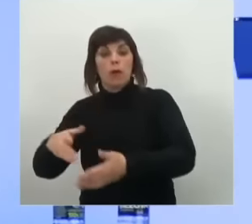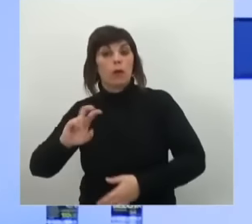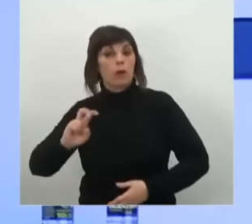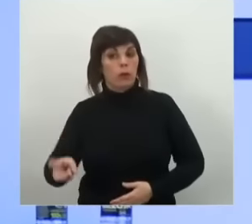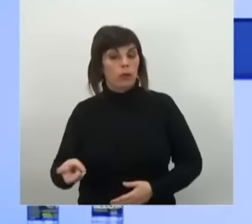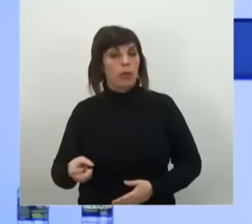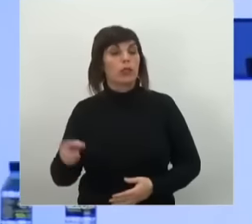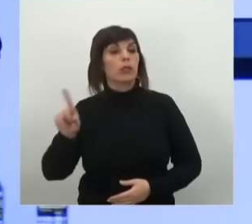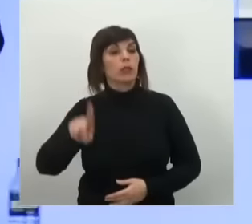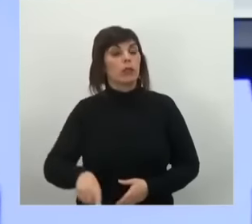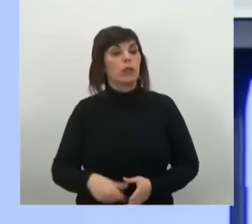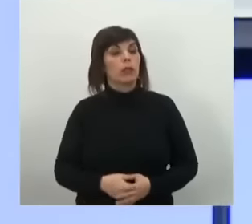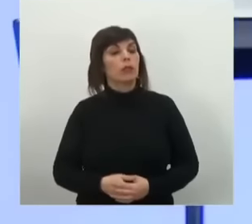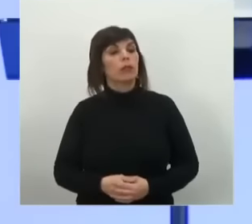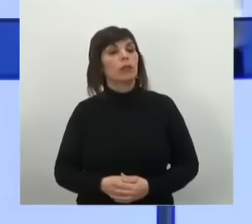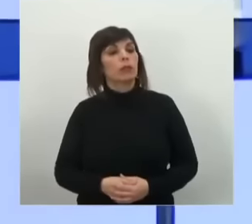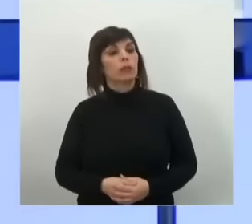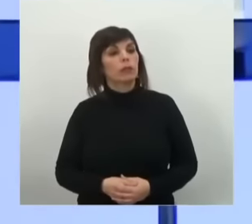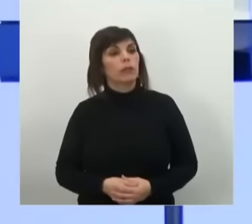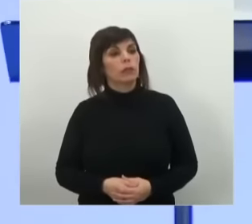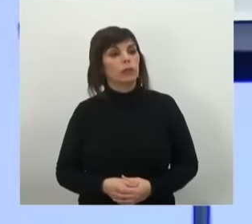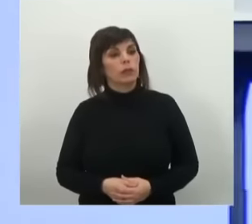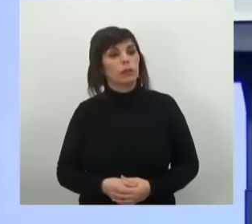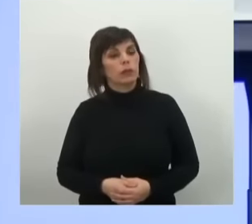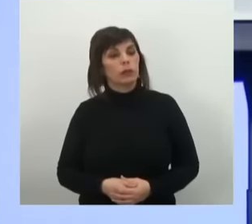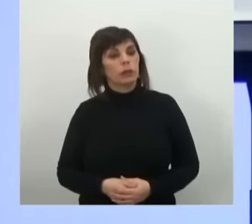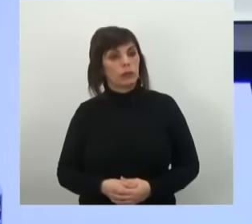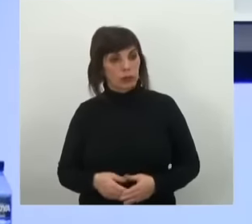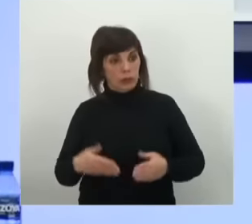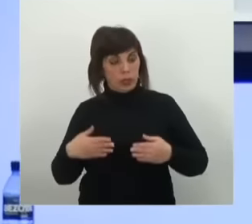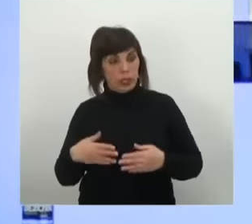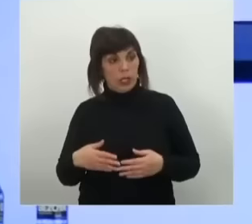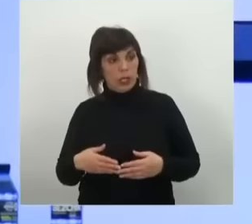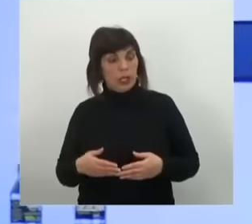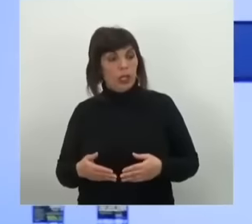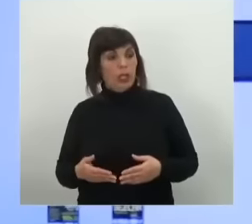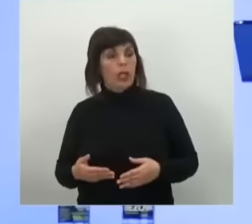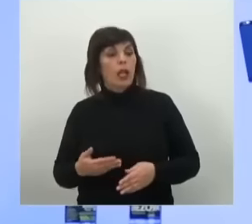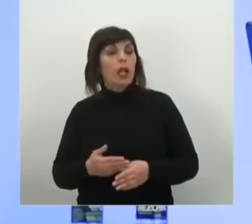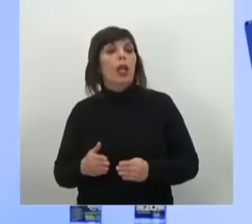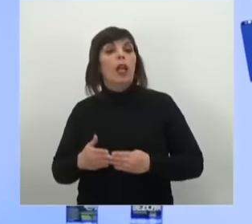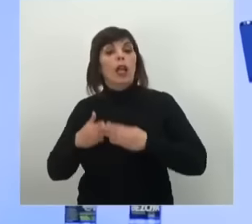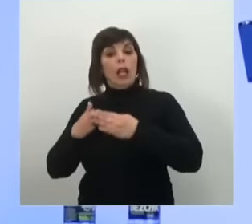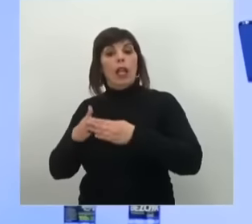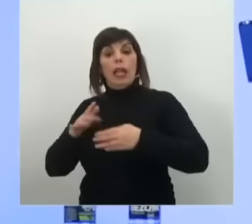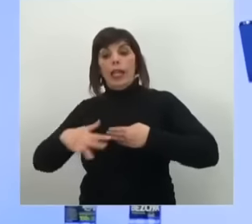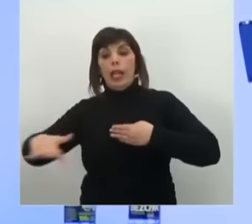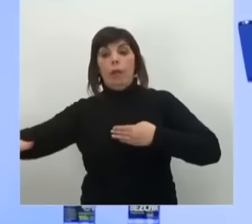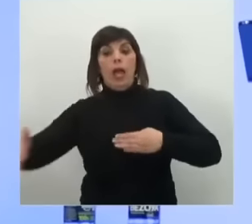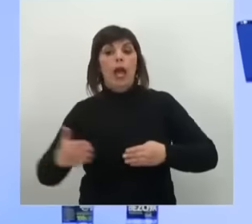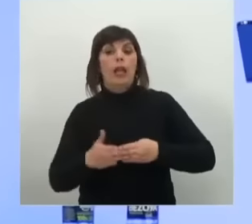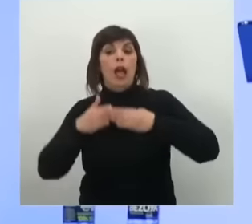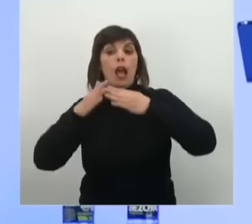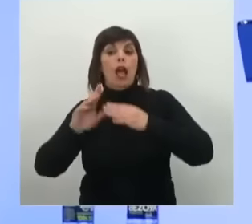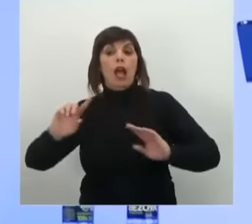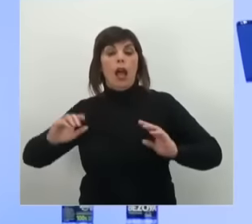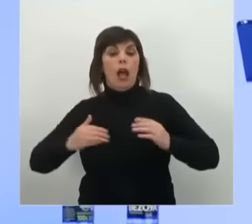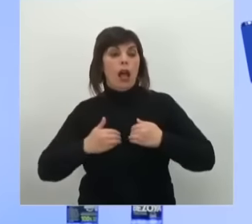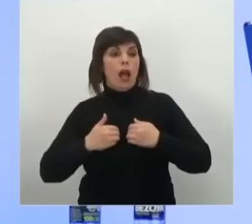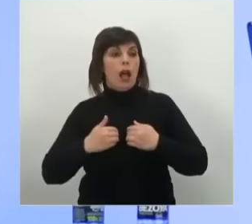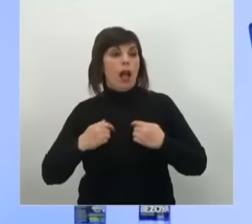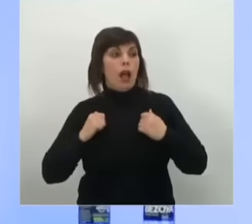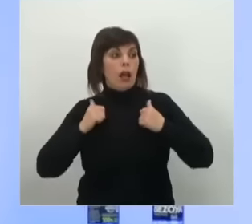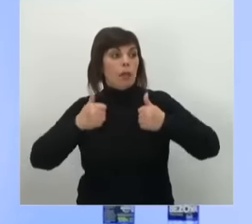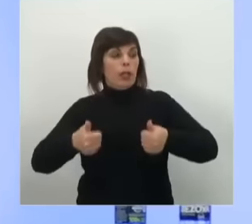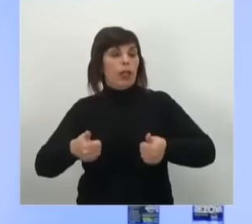ahí es que cuando se echaron en las barcas a la noche la tormenta que